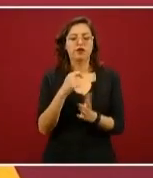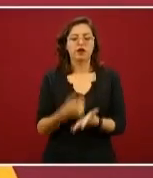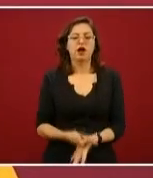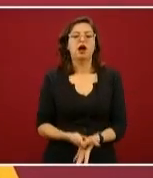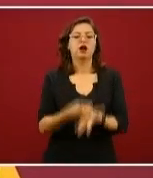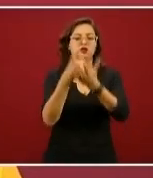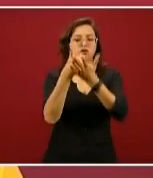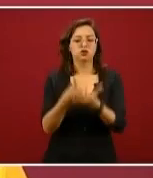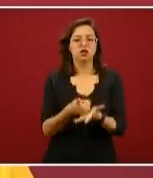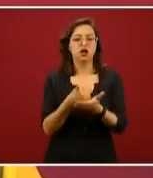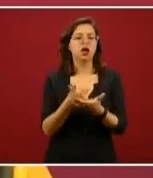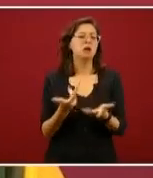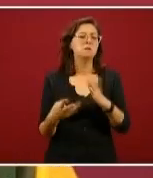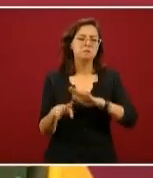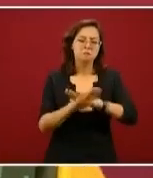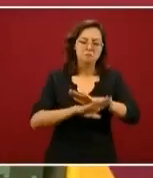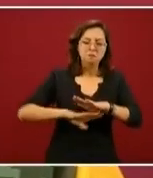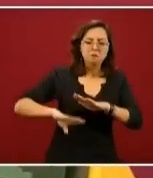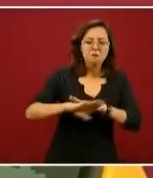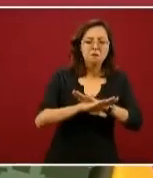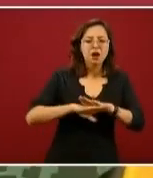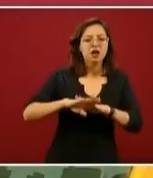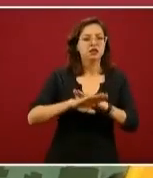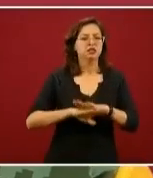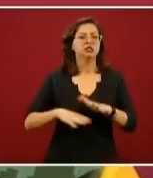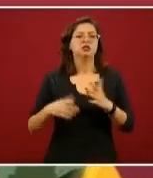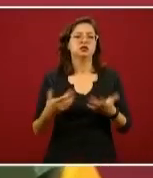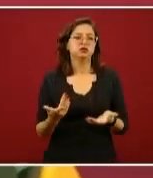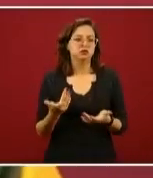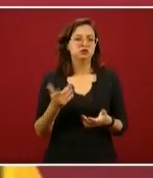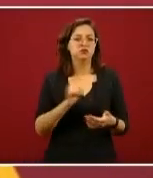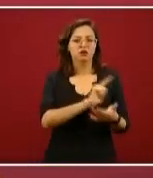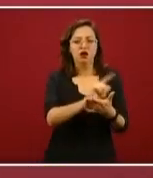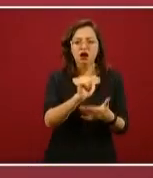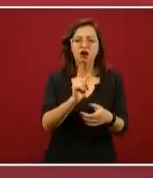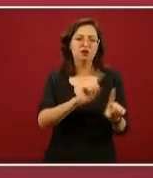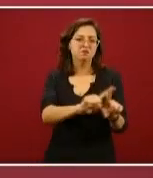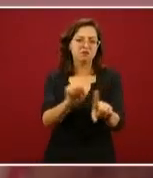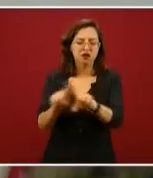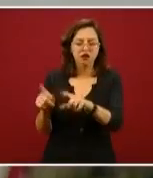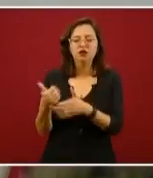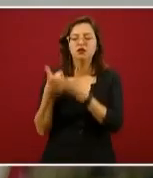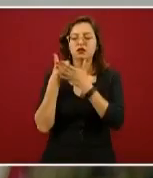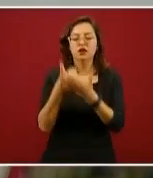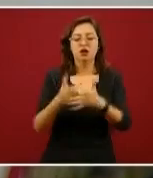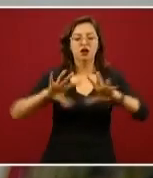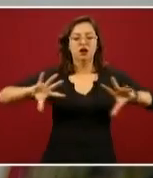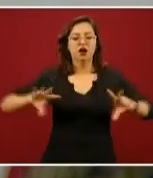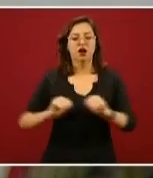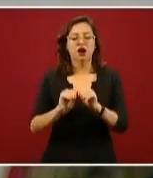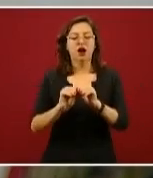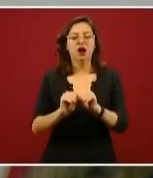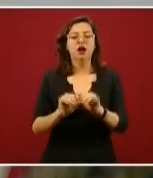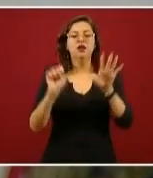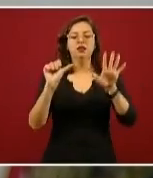servir para las funciones más básicas en la estructura de sanidad, haciendo un total de